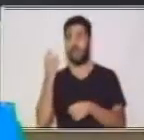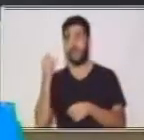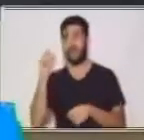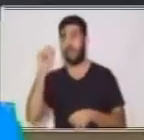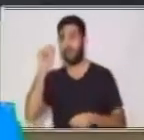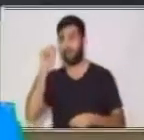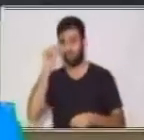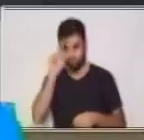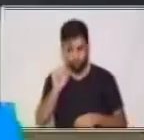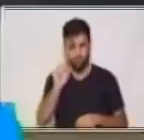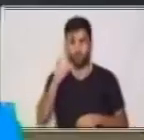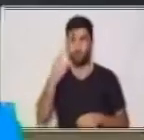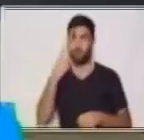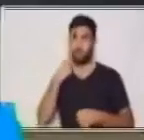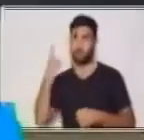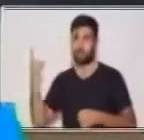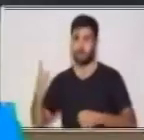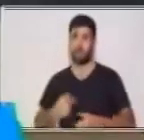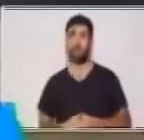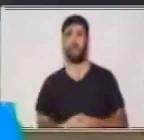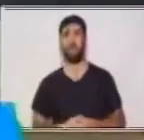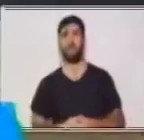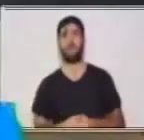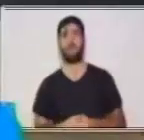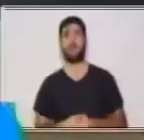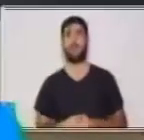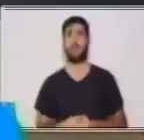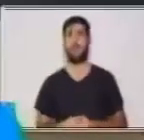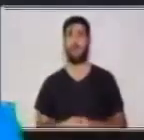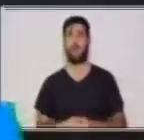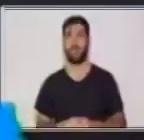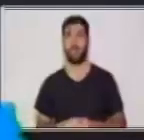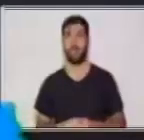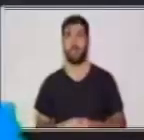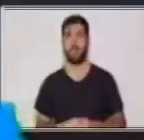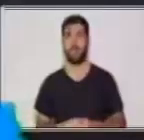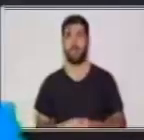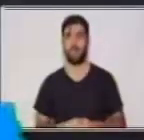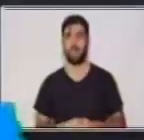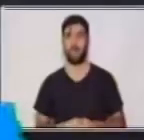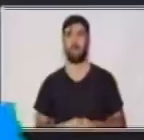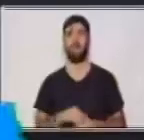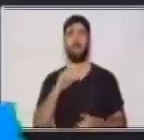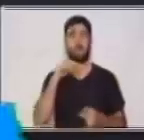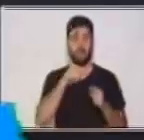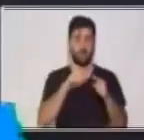este ángulo de acá, que le podemos llamar